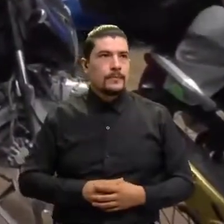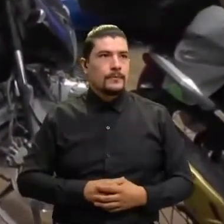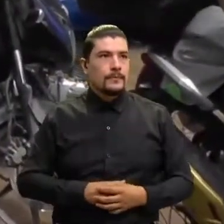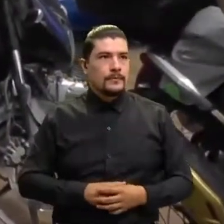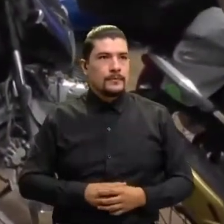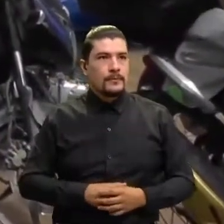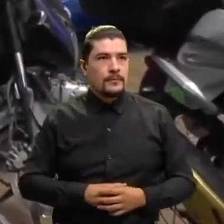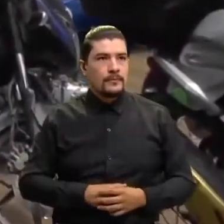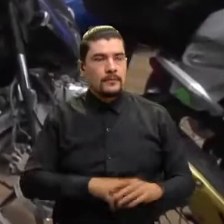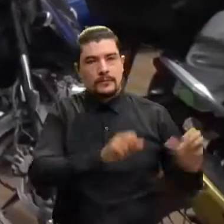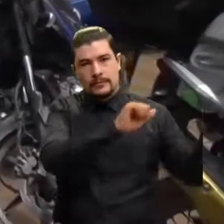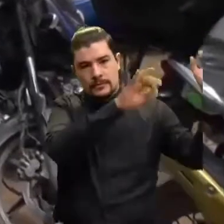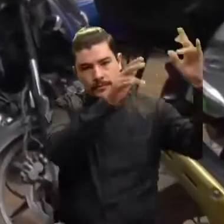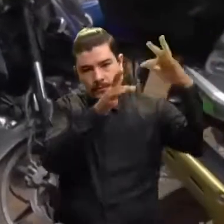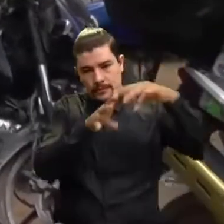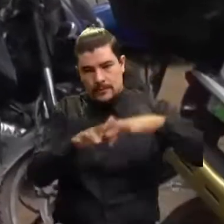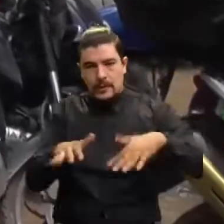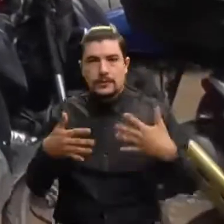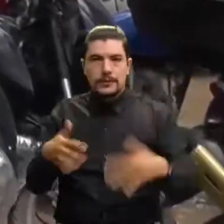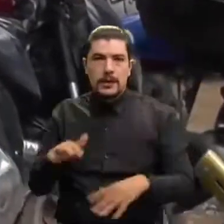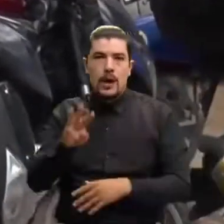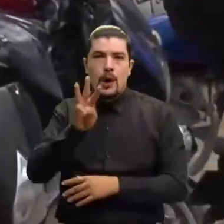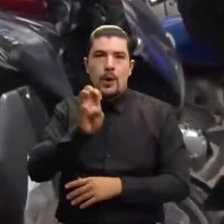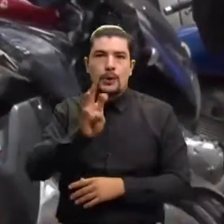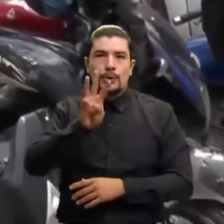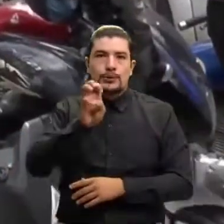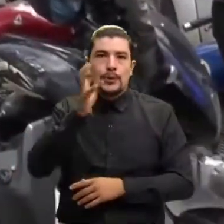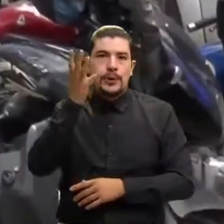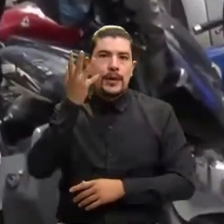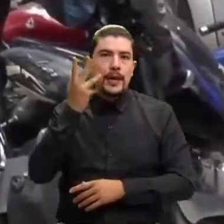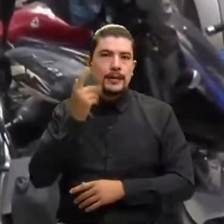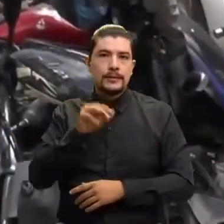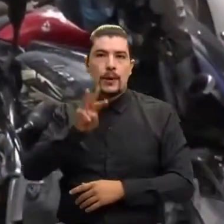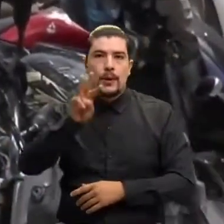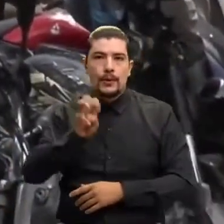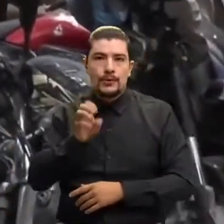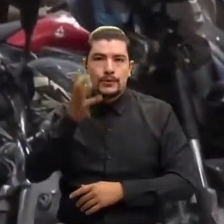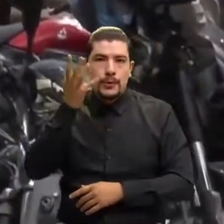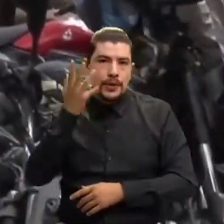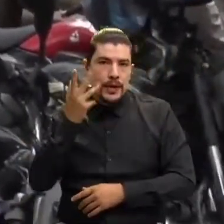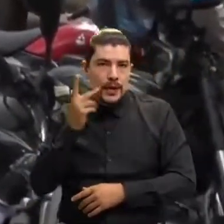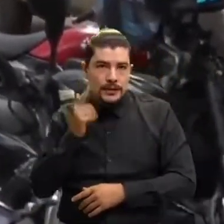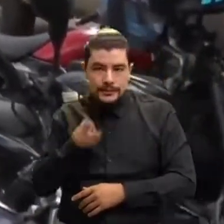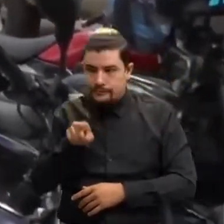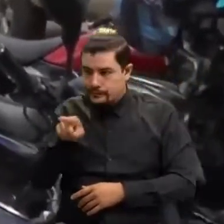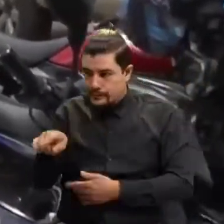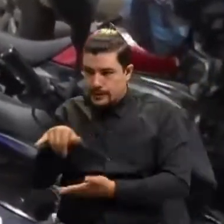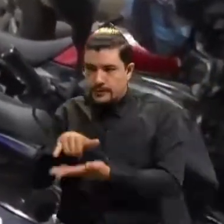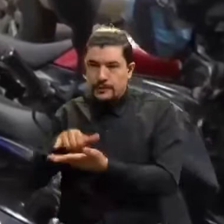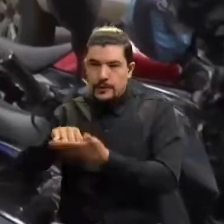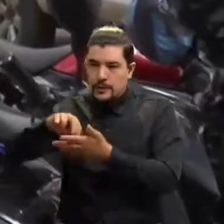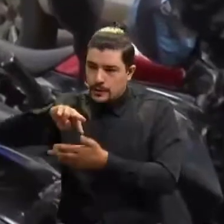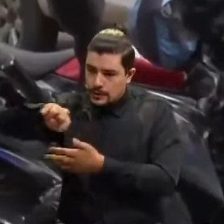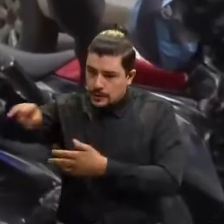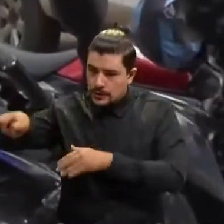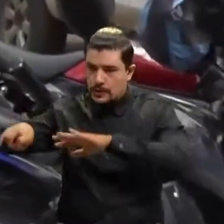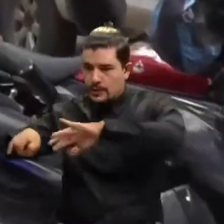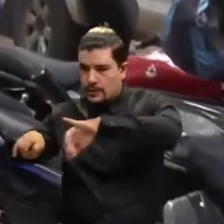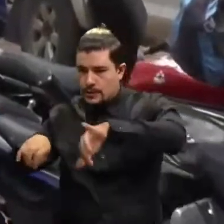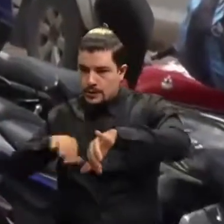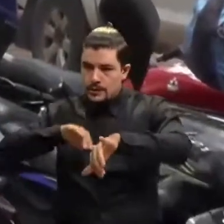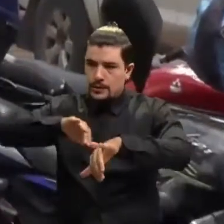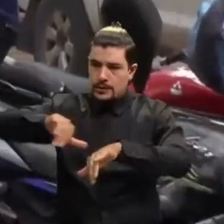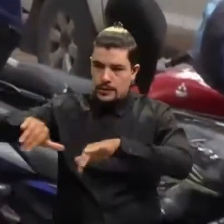llevamos aproximadamente 8 días que ellos están depositando material a un lado de la vía, ya que,